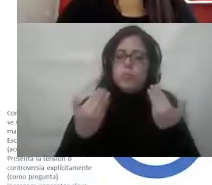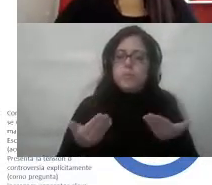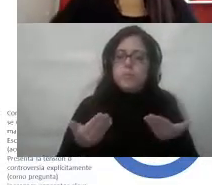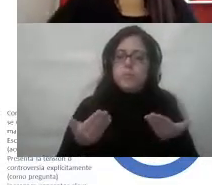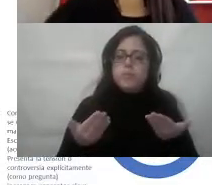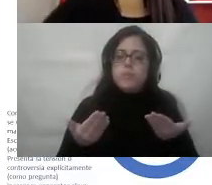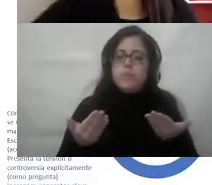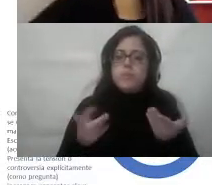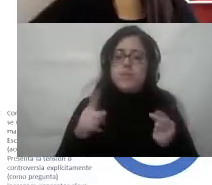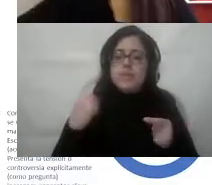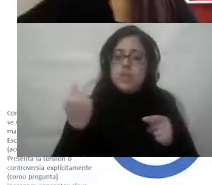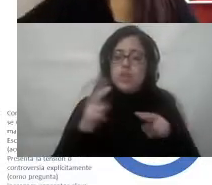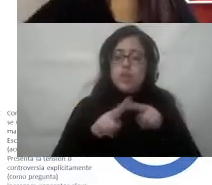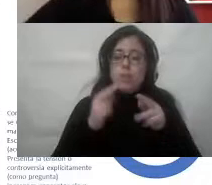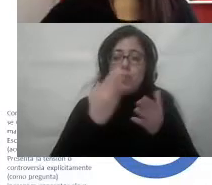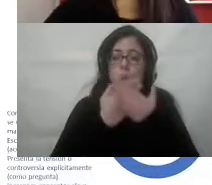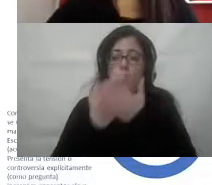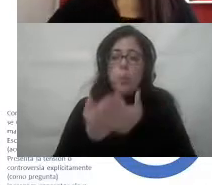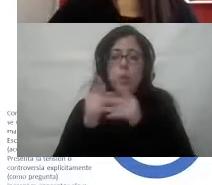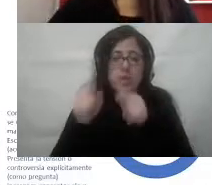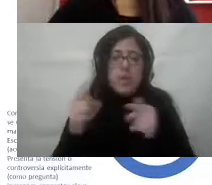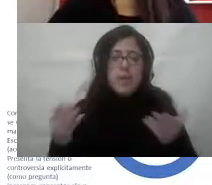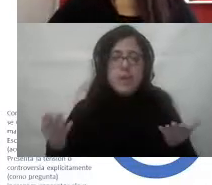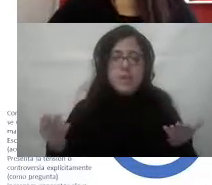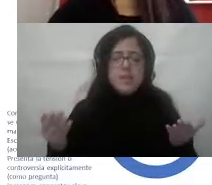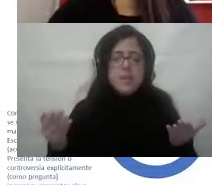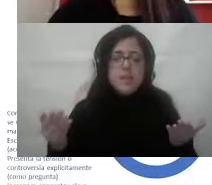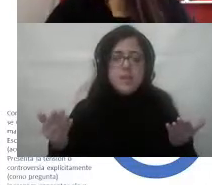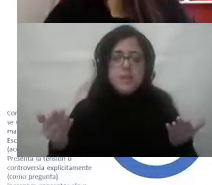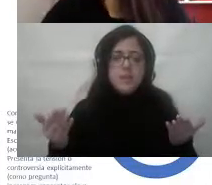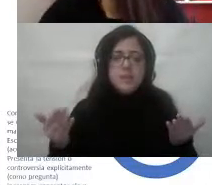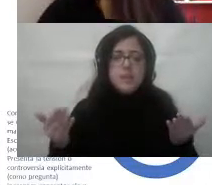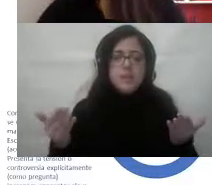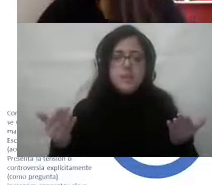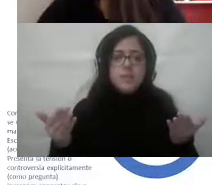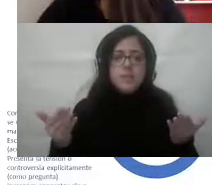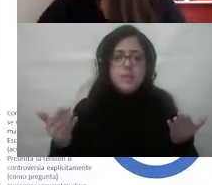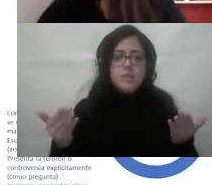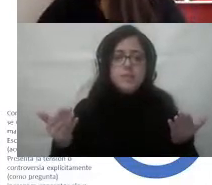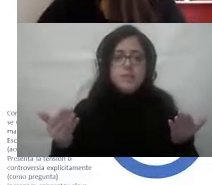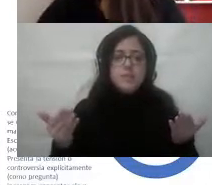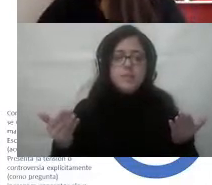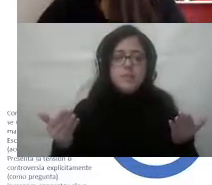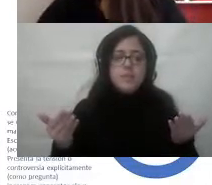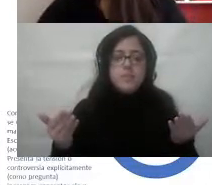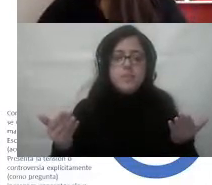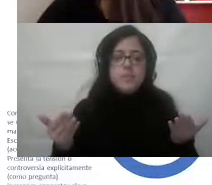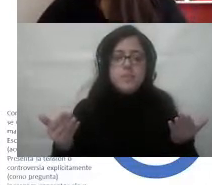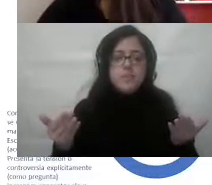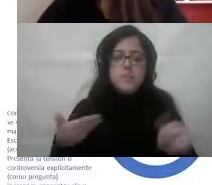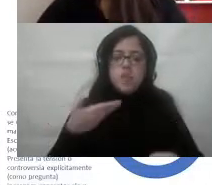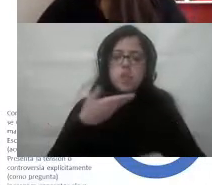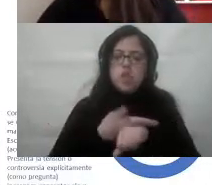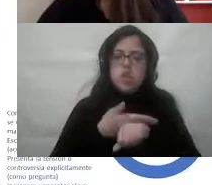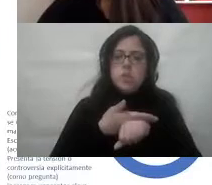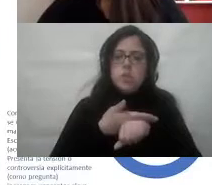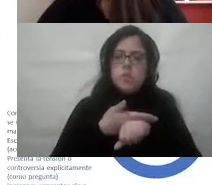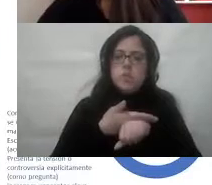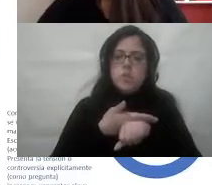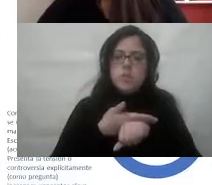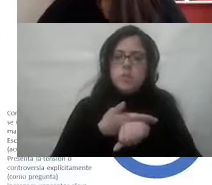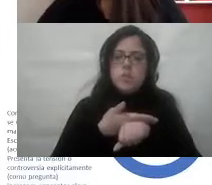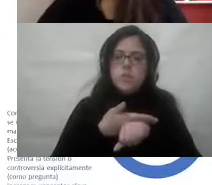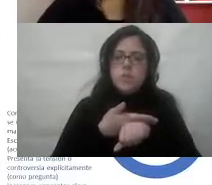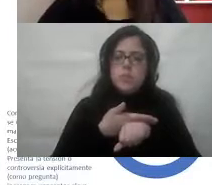es que desarrollamos esta propuesta, lo que se nos pide para el CINCE va a estar ya de